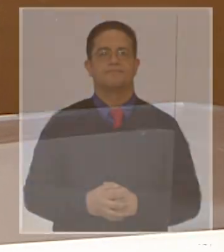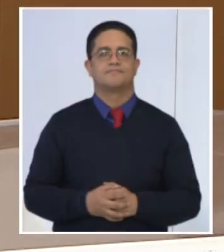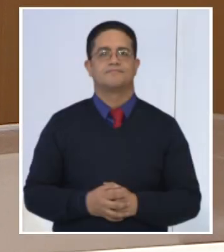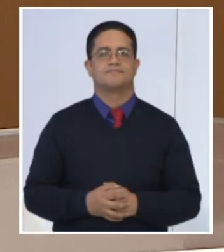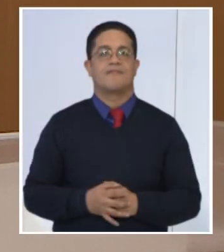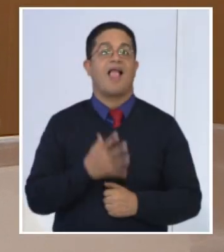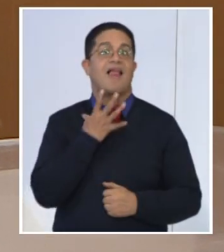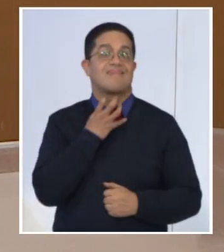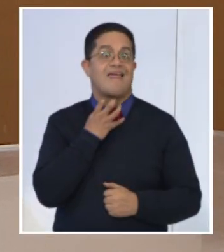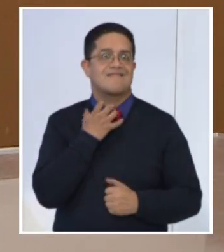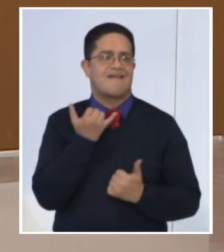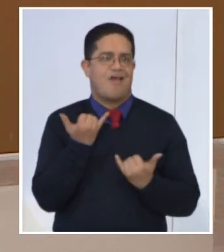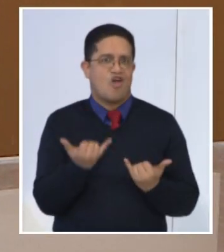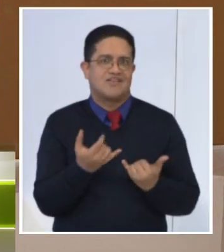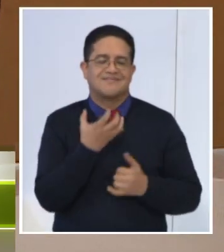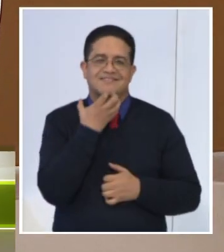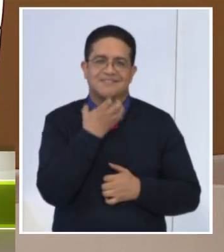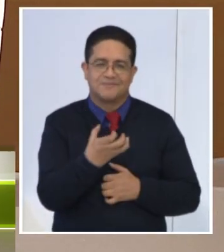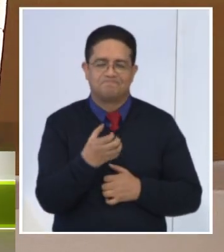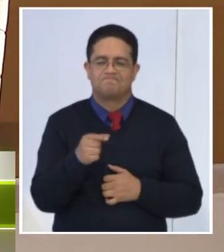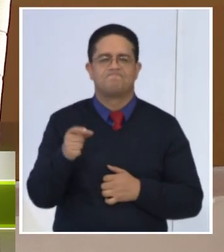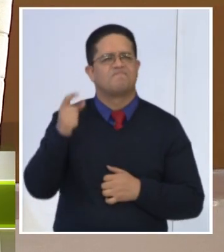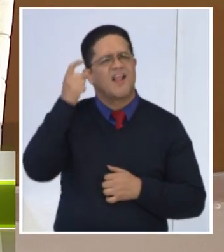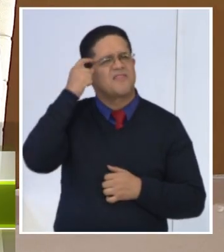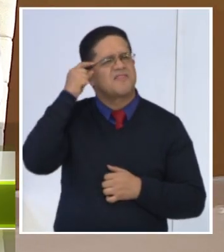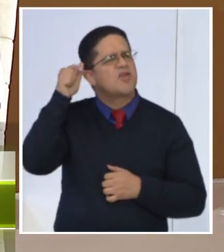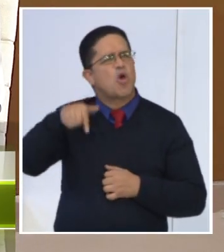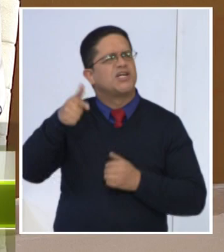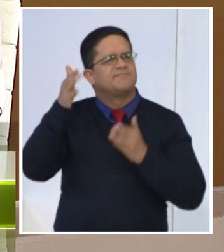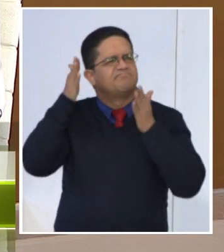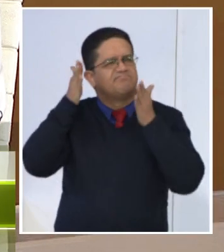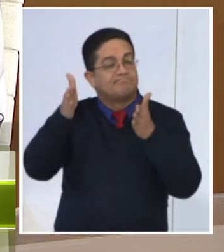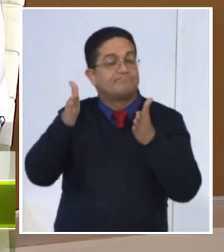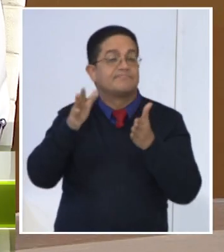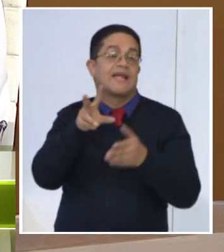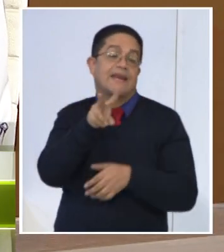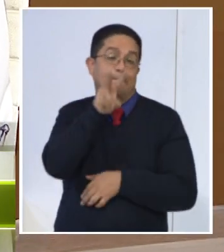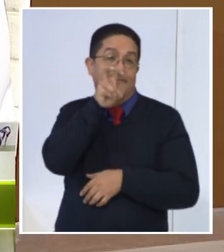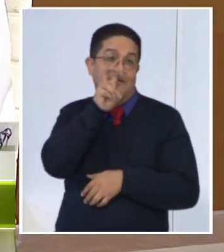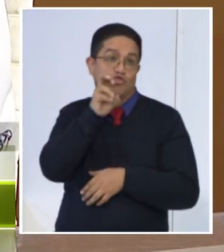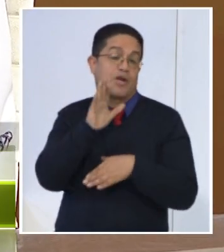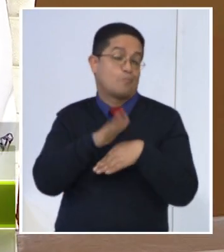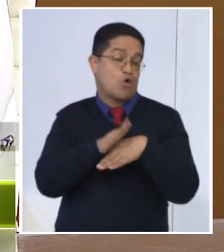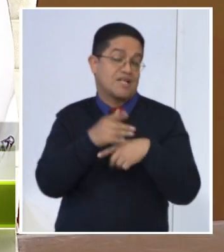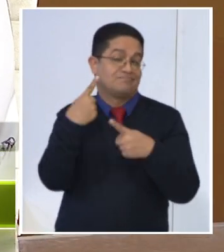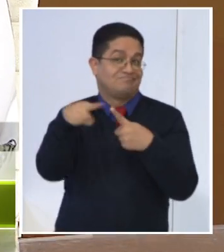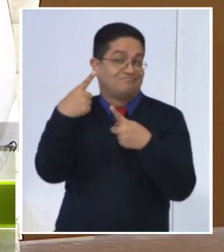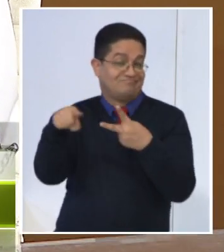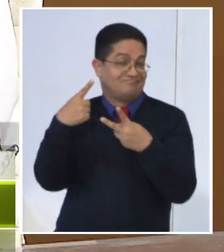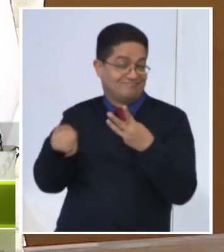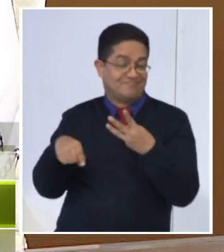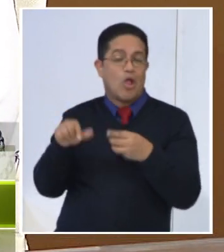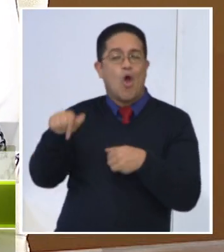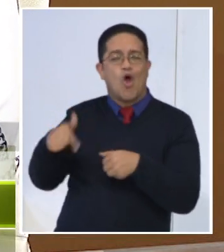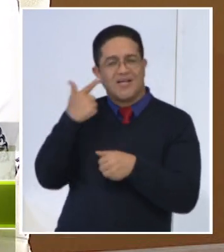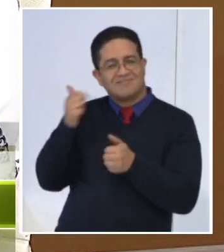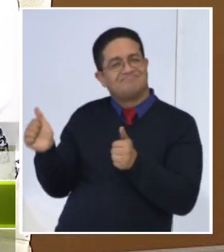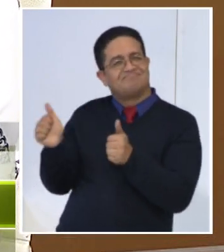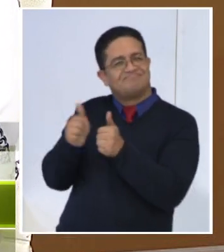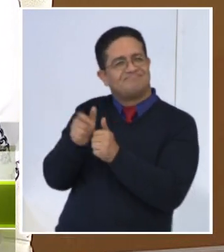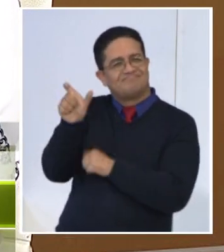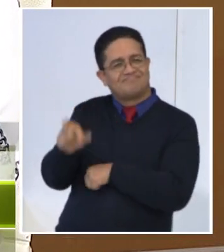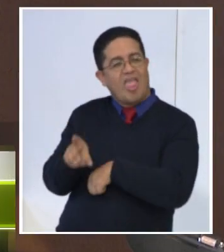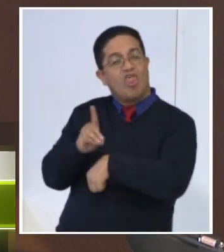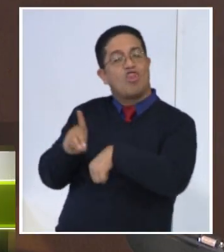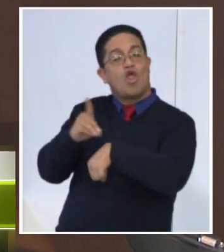Alergias durante Navidad. El día de hoy nos enfocamos en las respiratorias porque existen de diferentes tipos. Hoy nos acompaña la